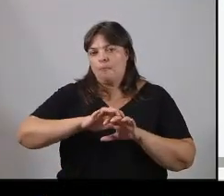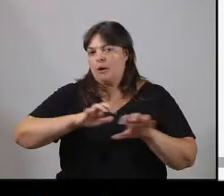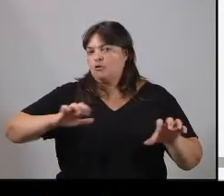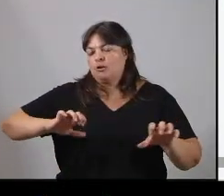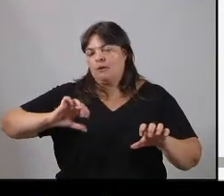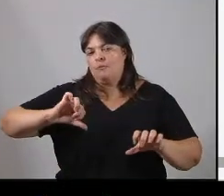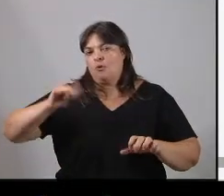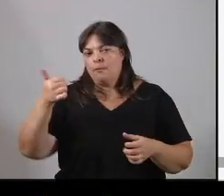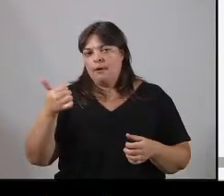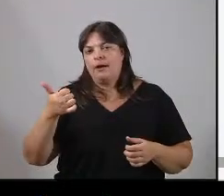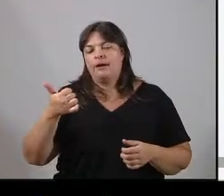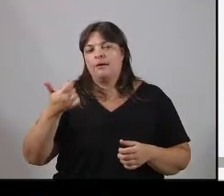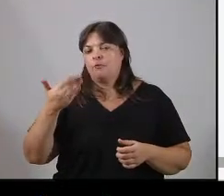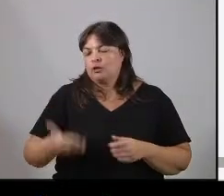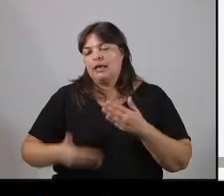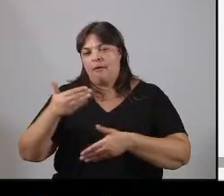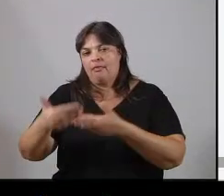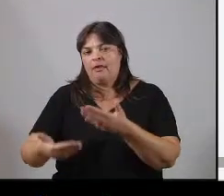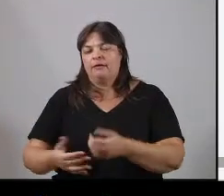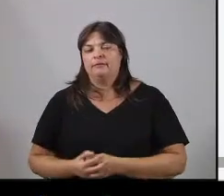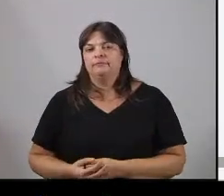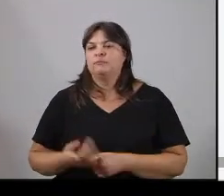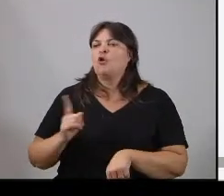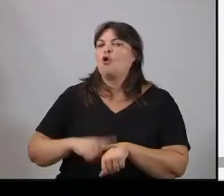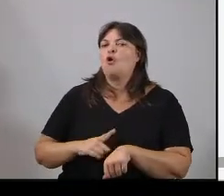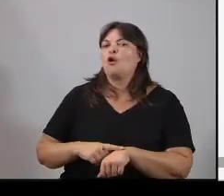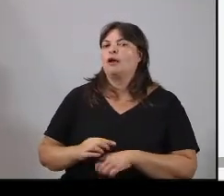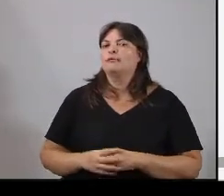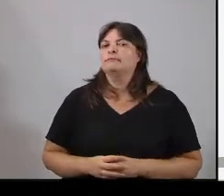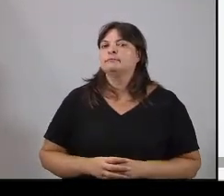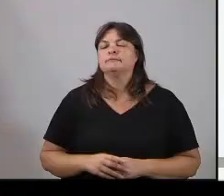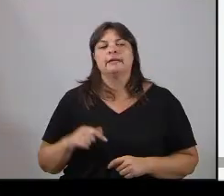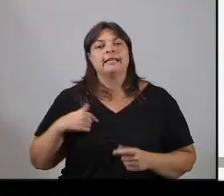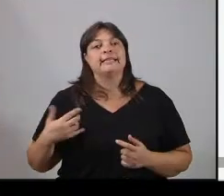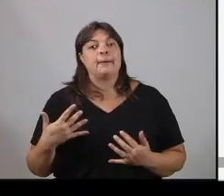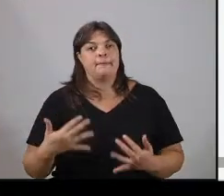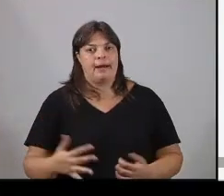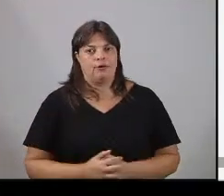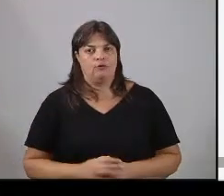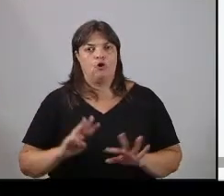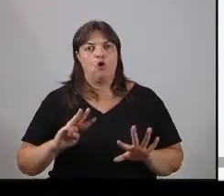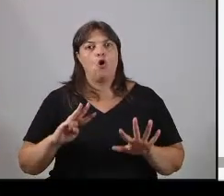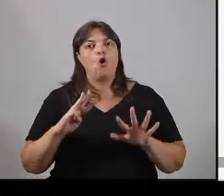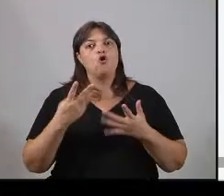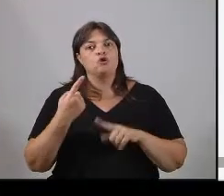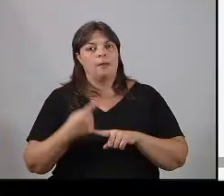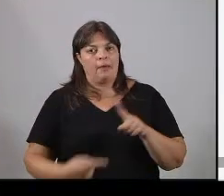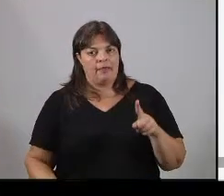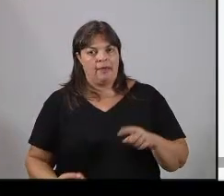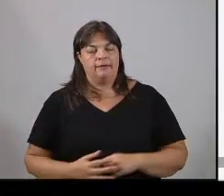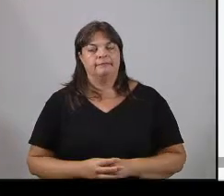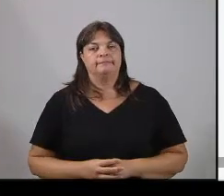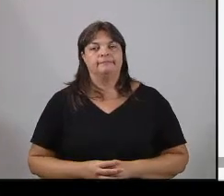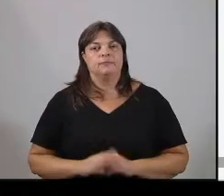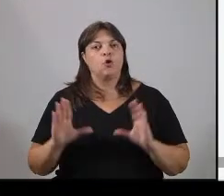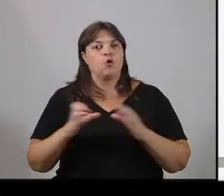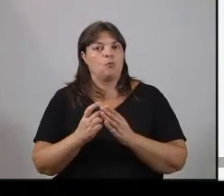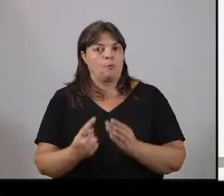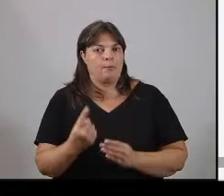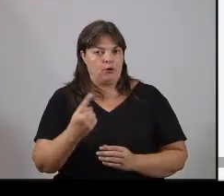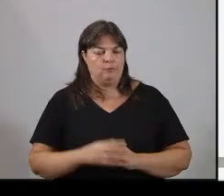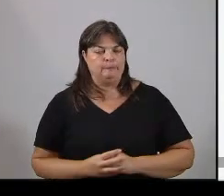seguir avanzando en lo importante. Empezamos muy temprano, a las 8:30 hemos emplazado al primer grupo.